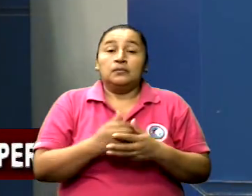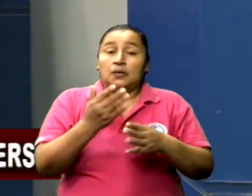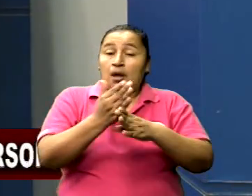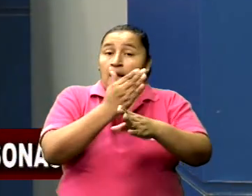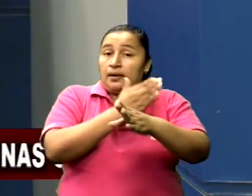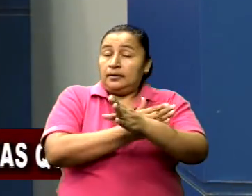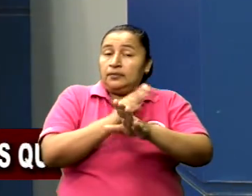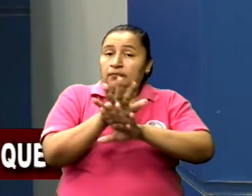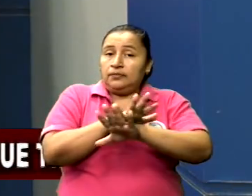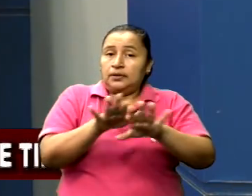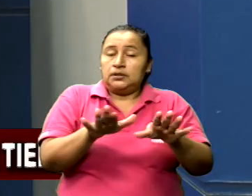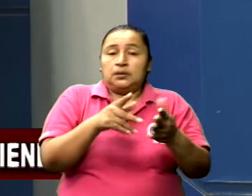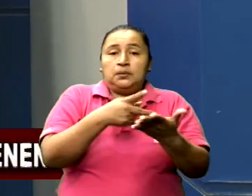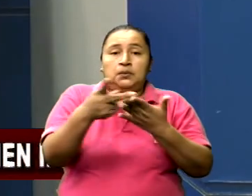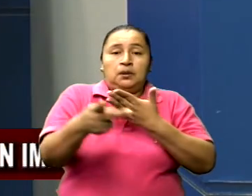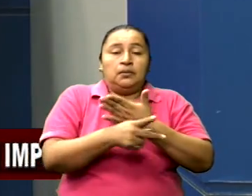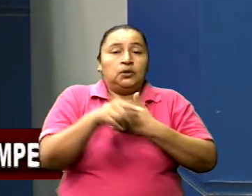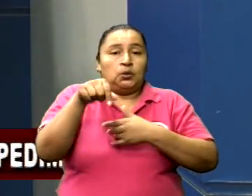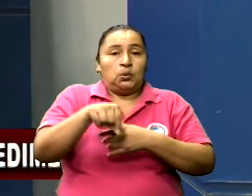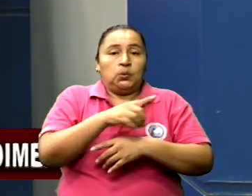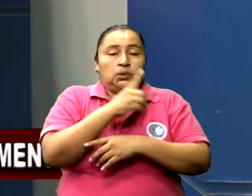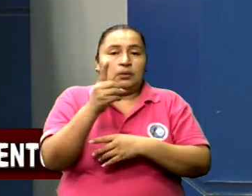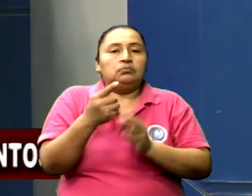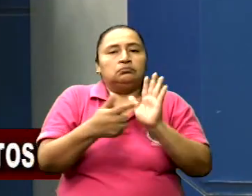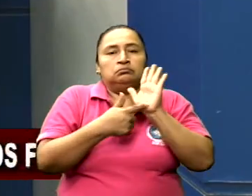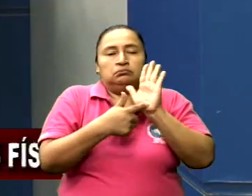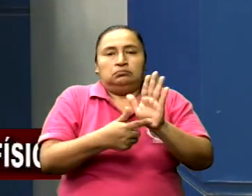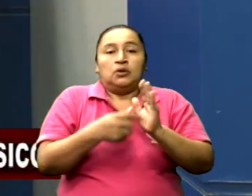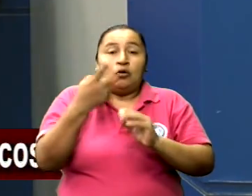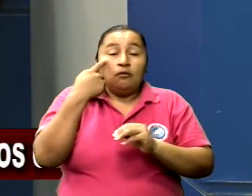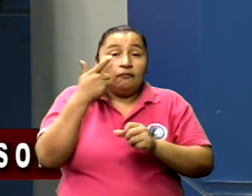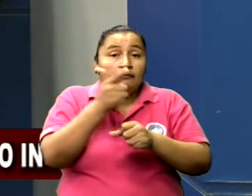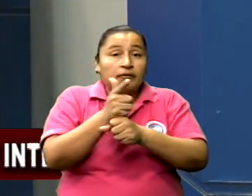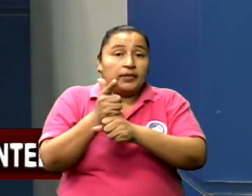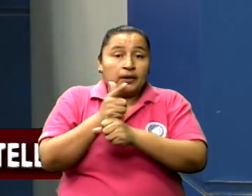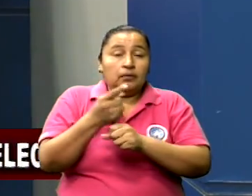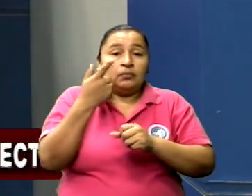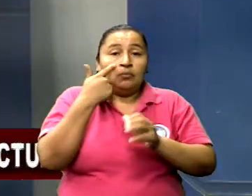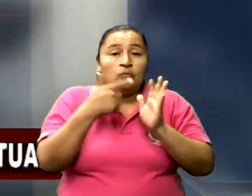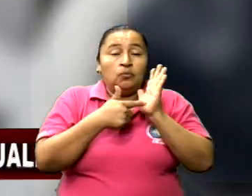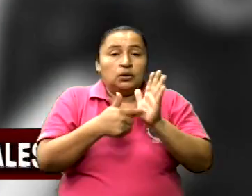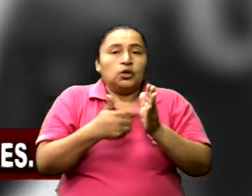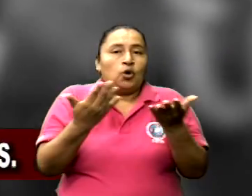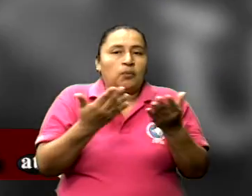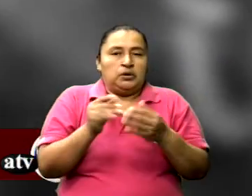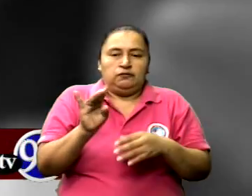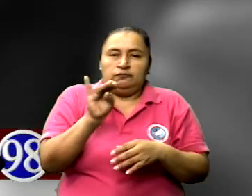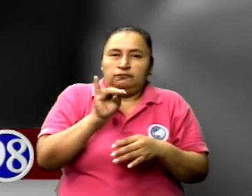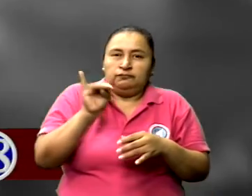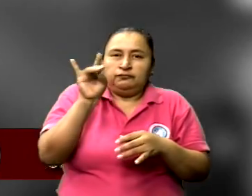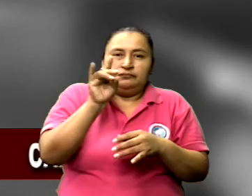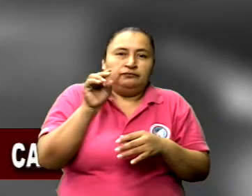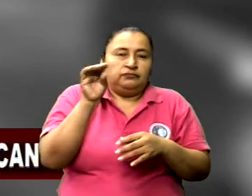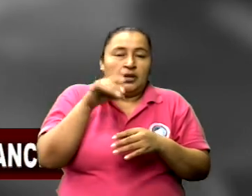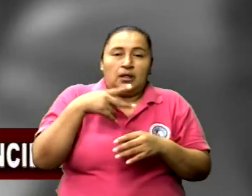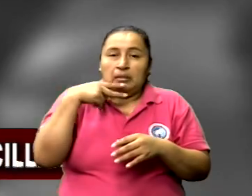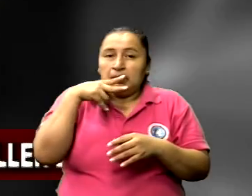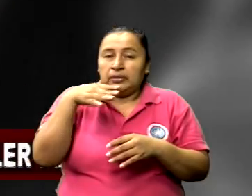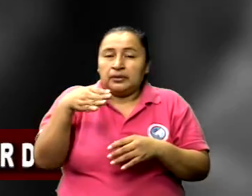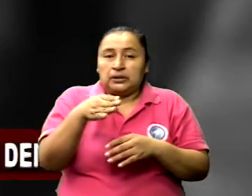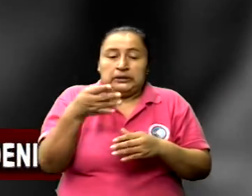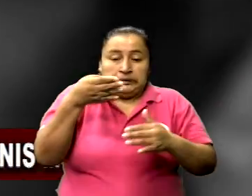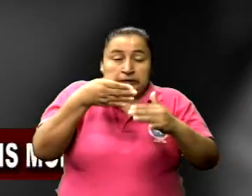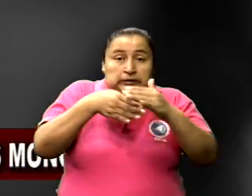Antes de finalizar la edición de este día, les presentamos un video que muestra cómo una cobra intenta ingresar a la casa de